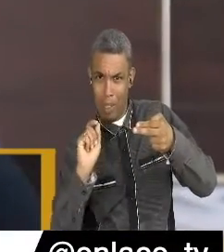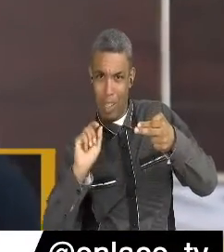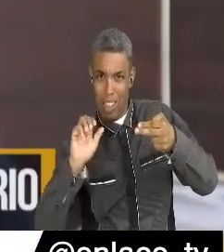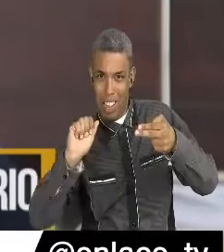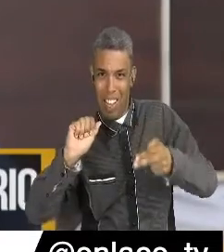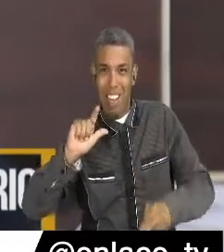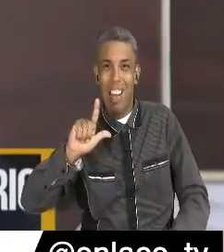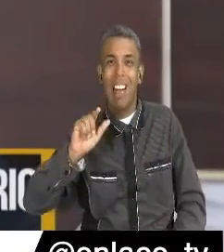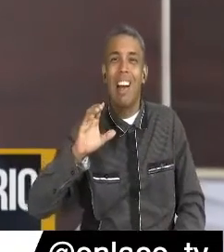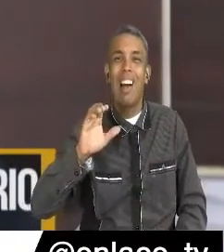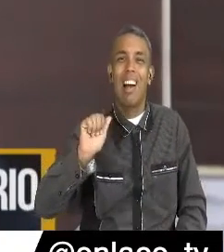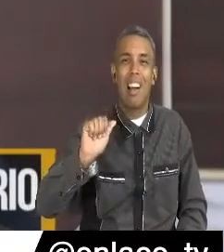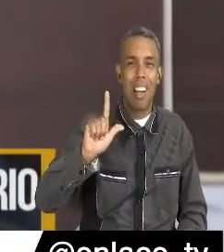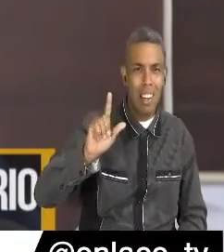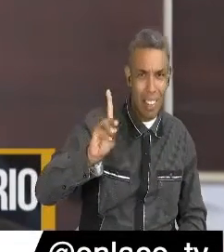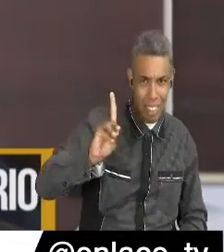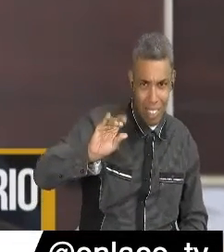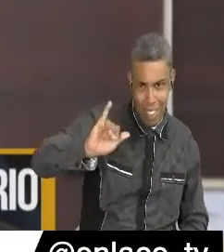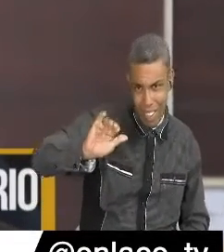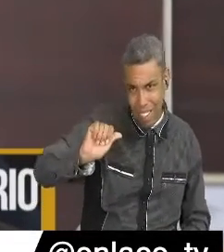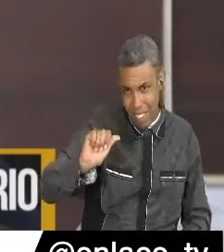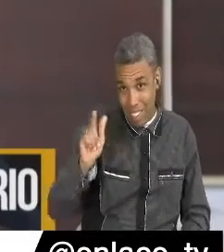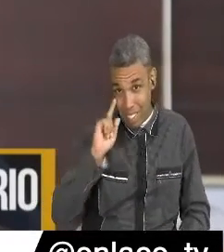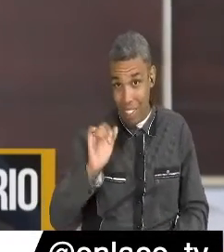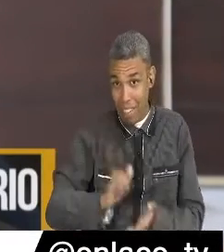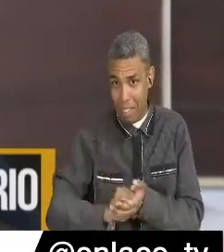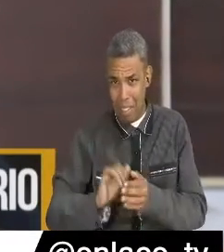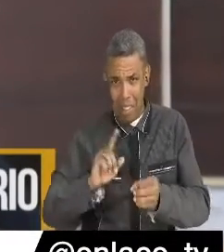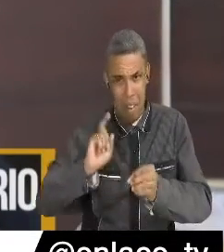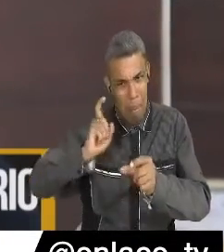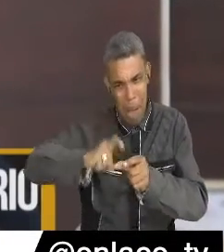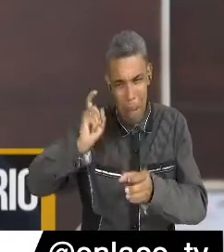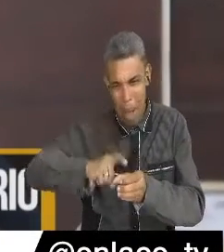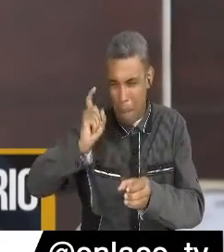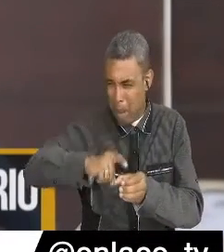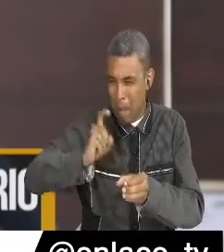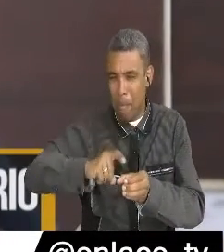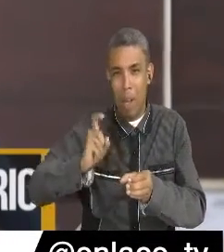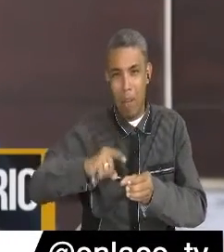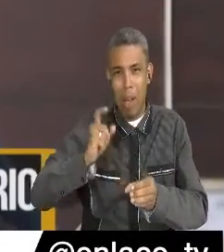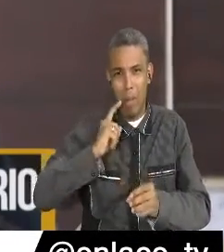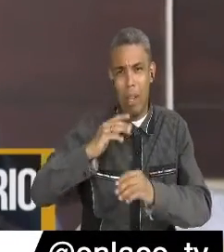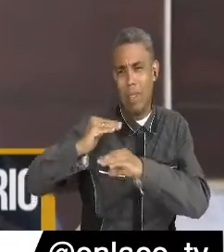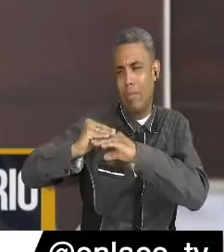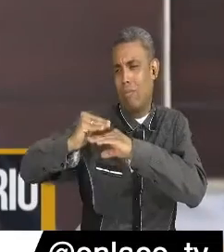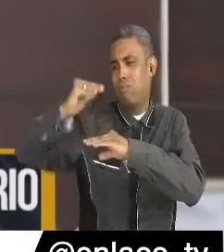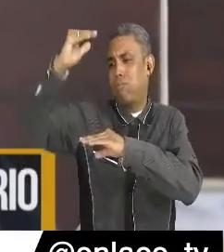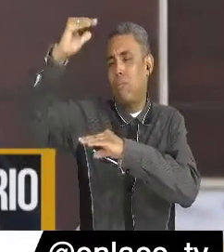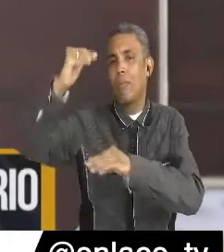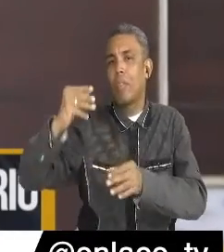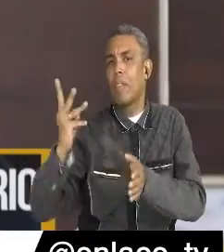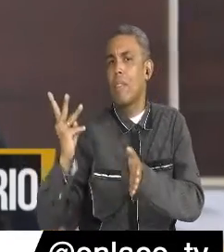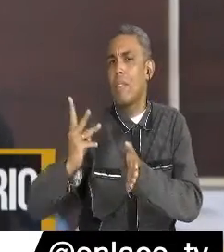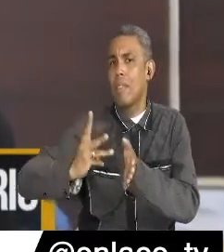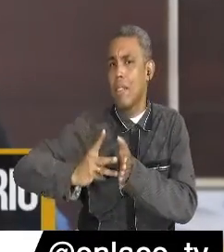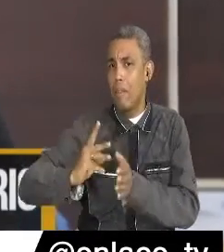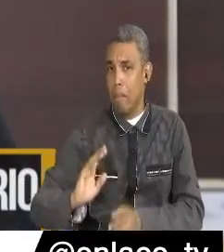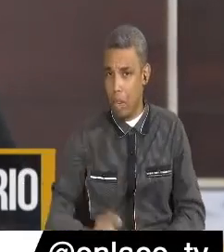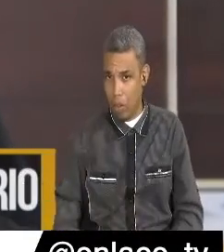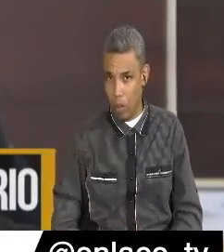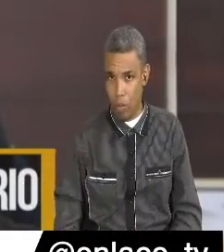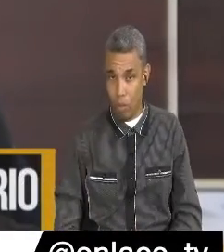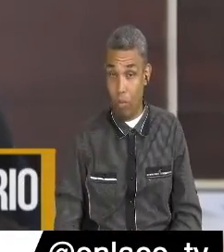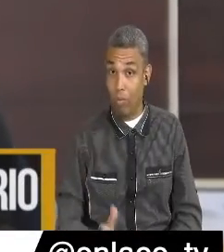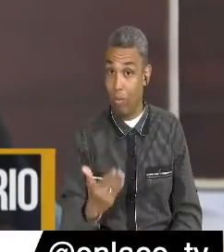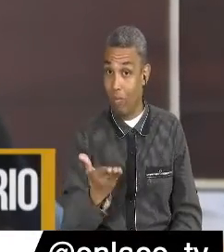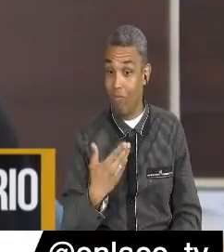tema de familia, estamos hablando alrededor de unas 3.200 familias ya inscrita en este momento.